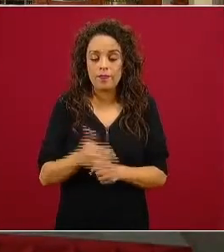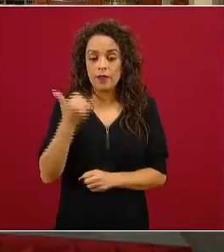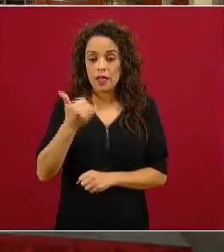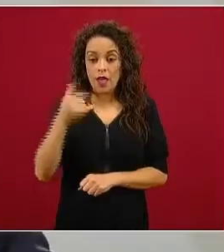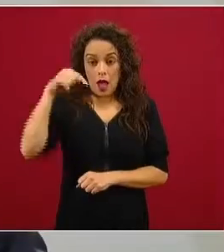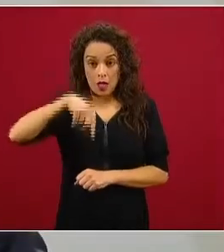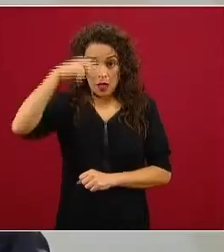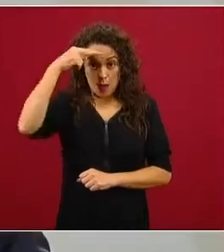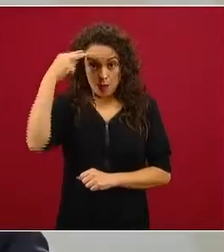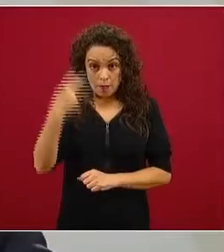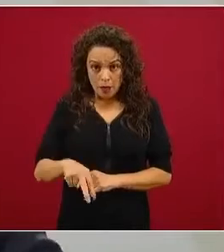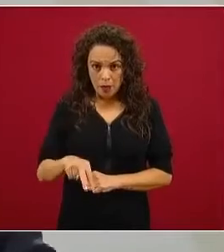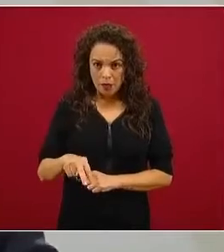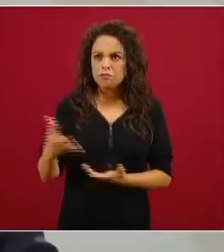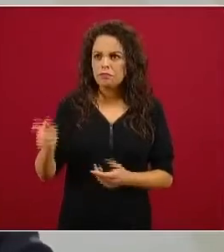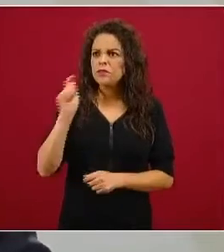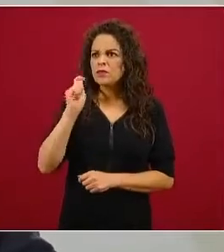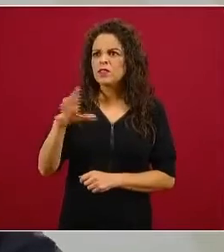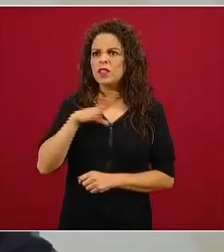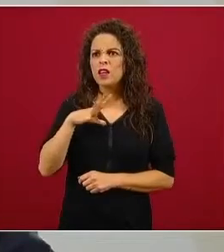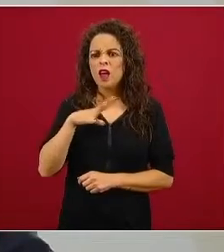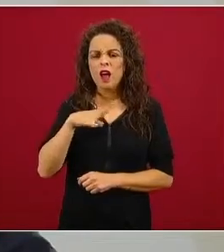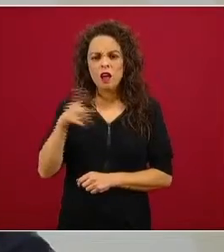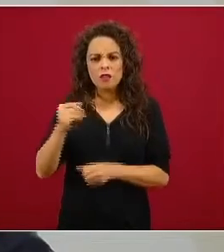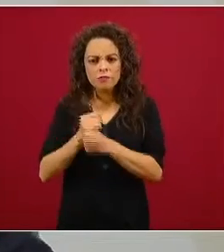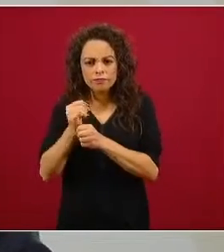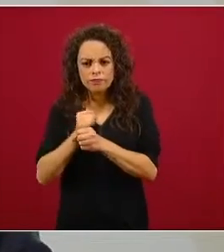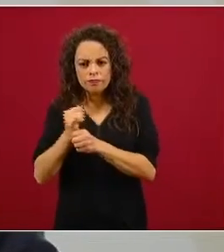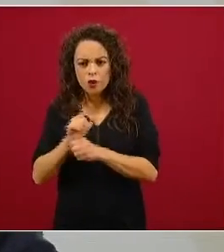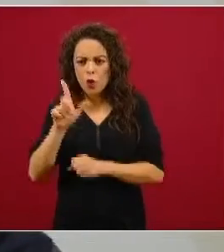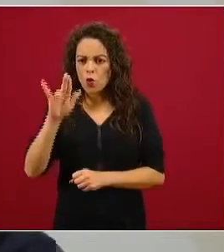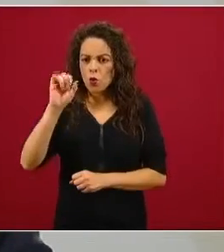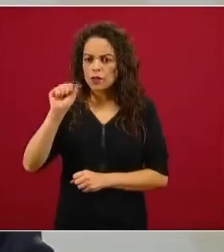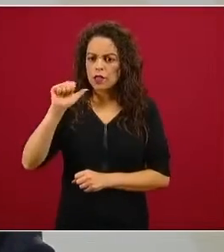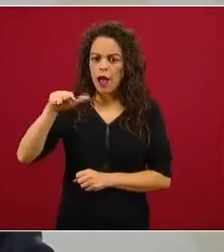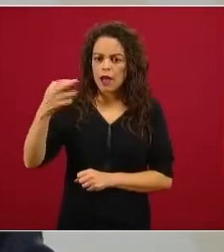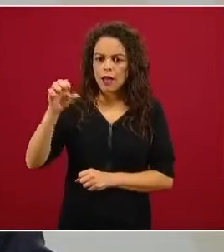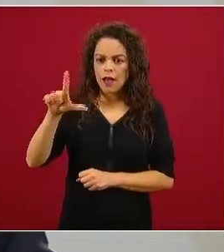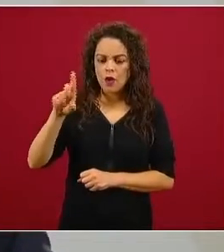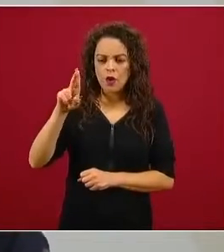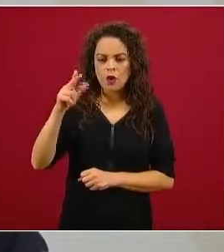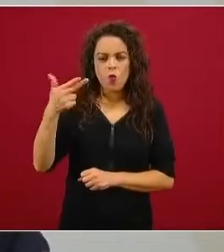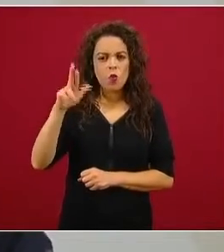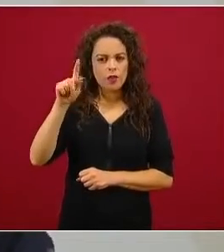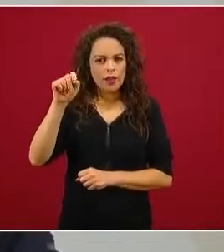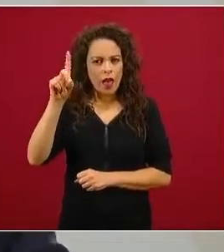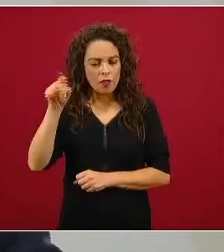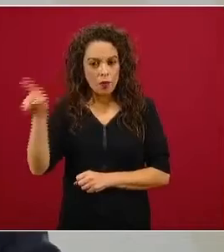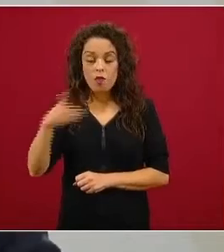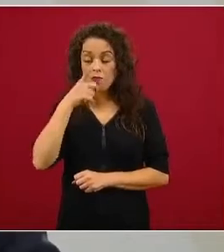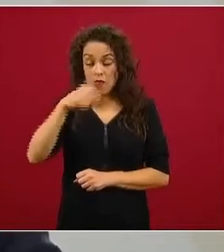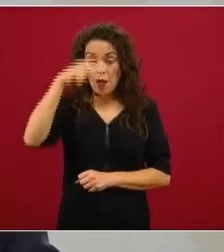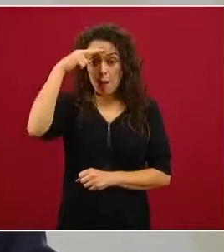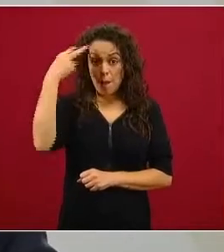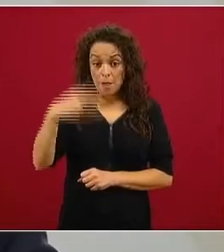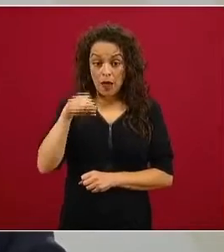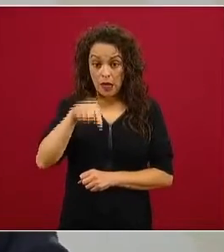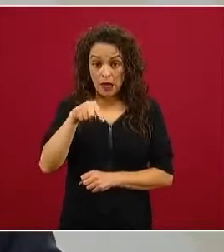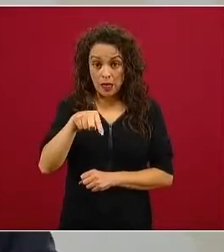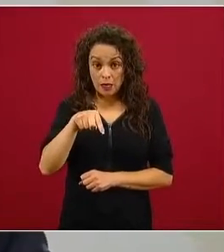inglés, y aquí en México, en otros países, hemos hecho un esfuerzo no solo de traducción, sino de adaptación